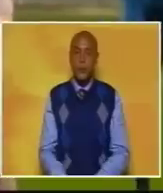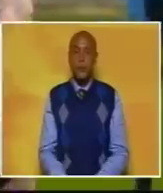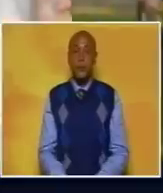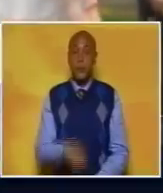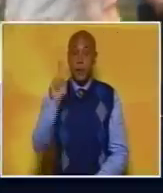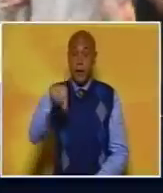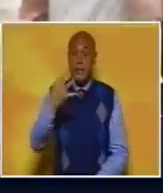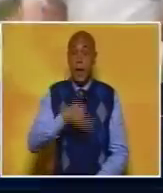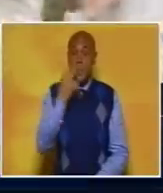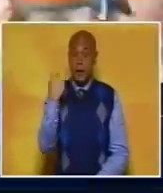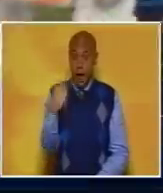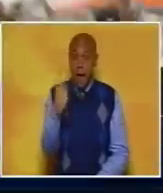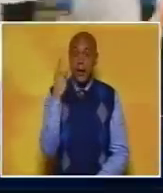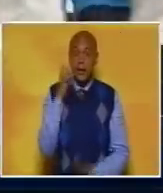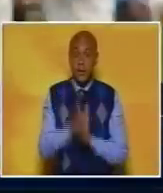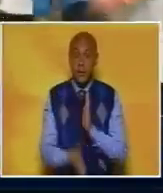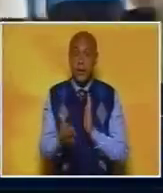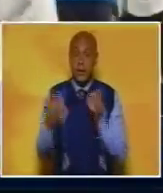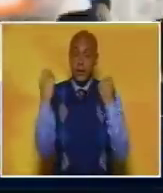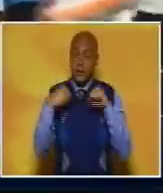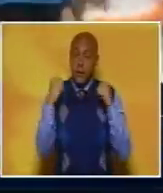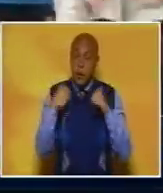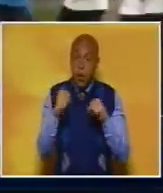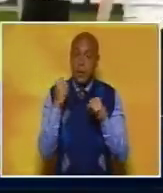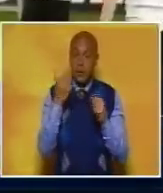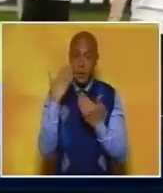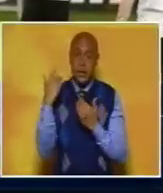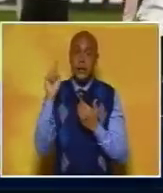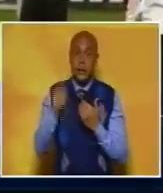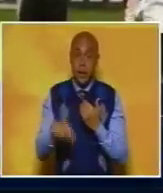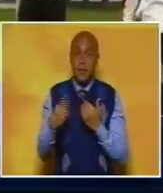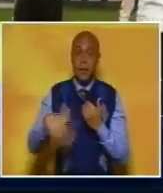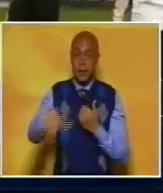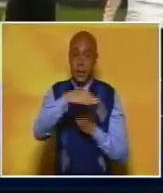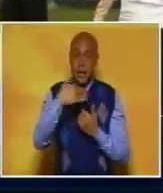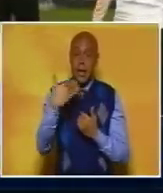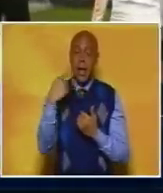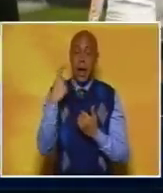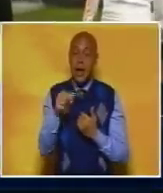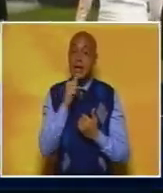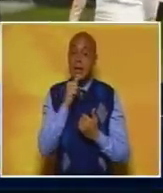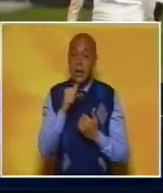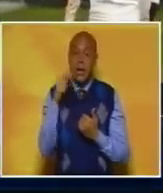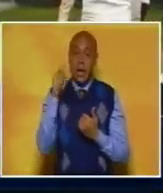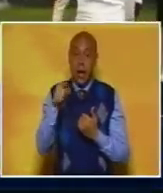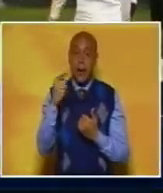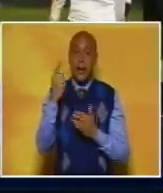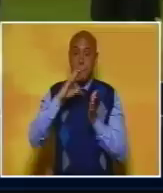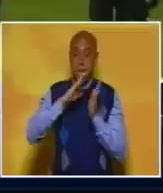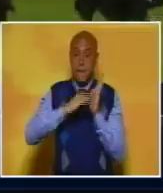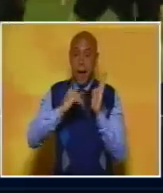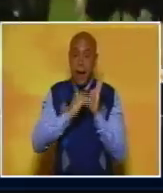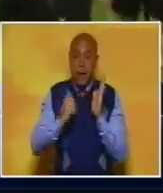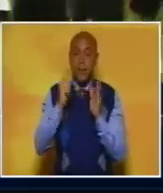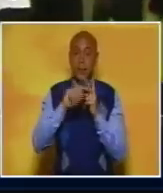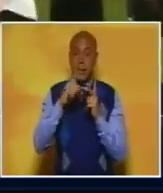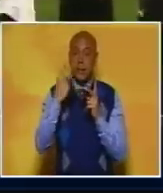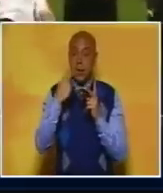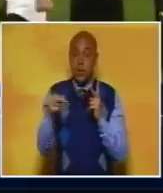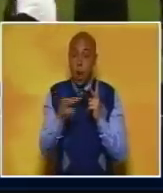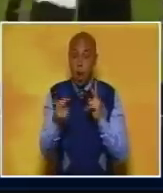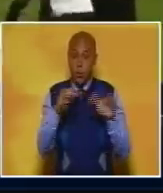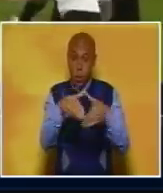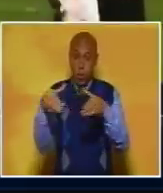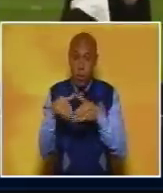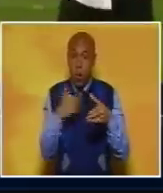Esta tarde se cumple la primera mitad de la ida de los octavos de final. En Lombardía chocan Atalanta y Valencia. Los bergamascos llegan con su equipo